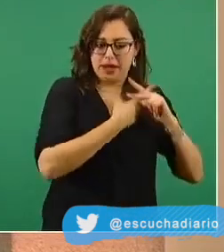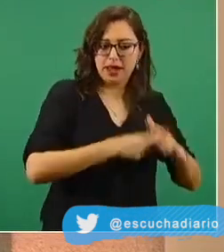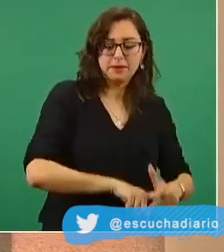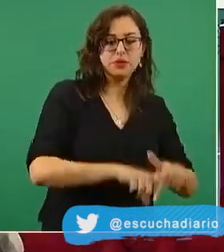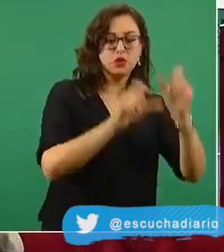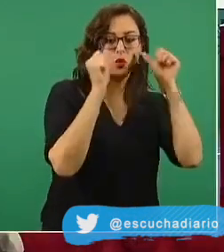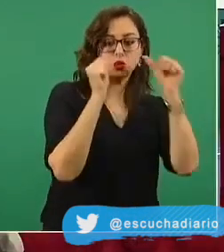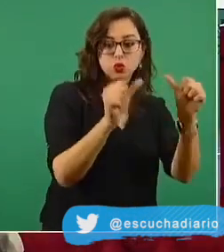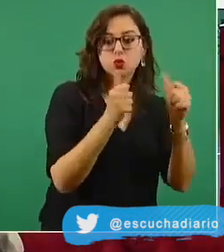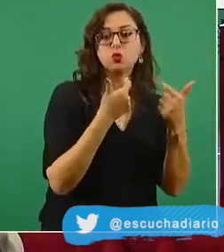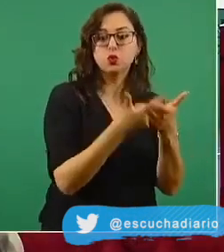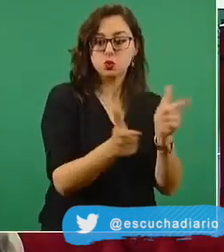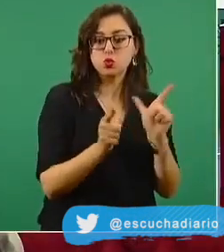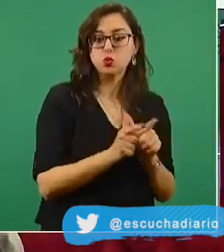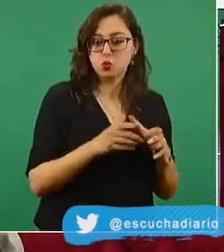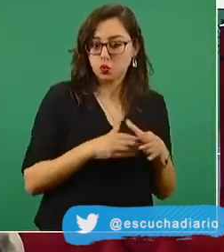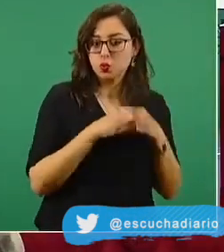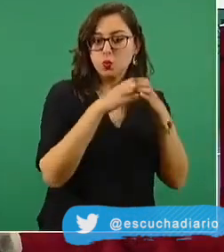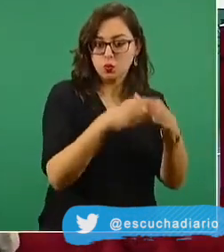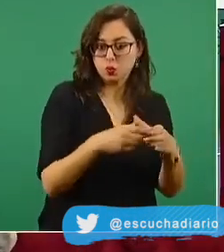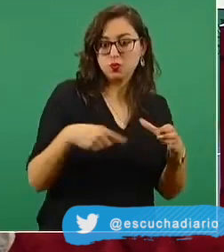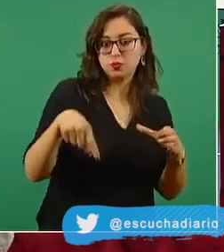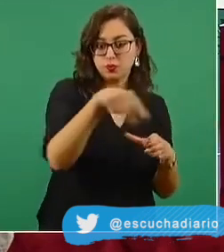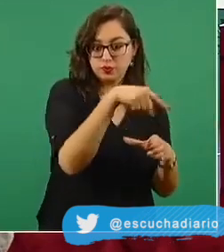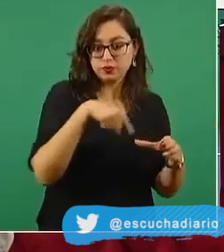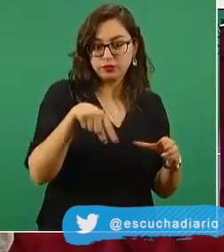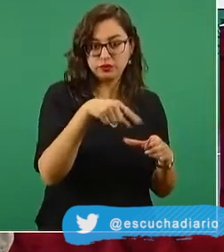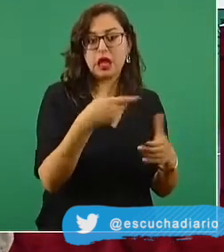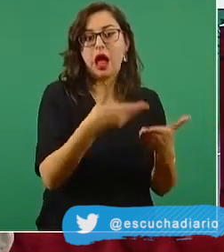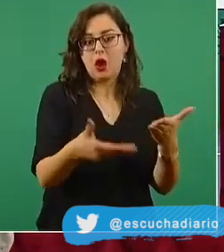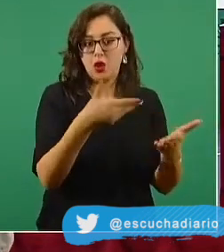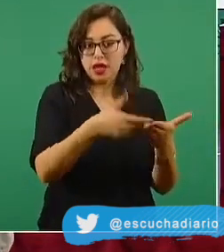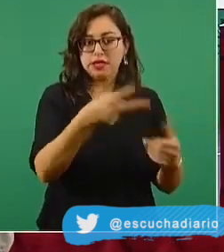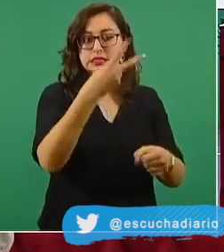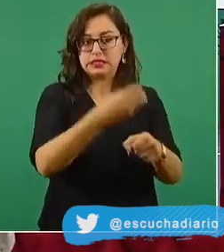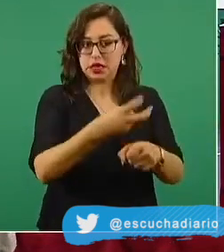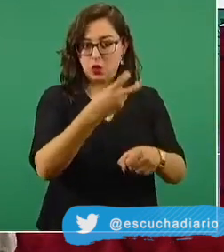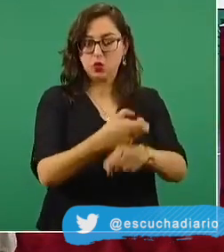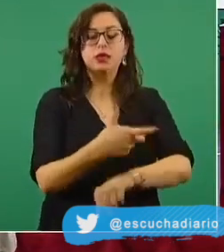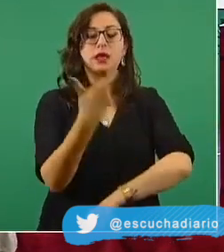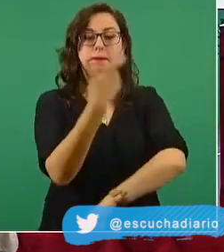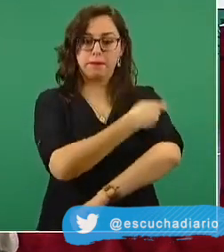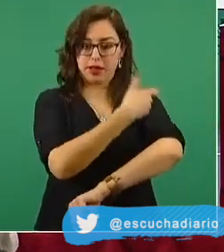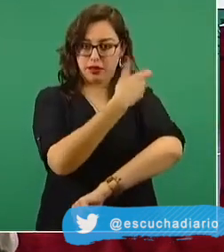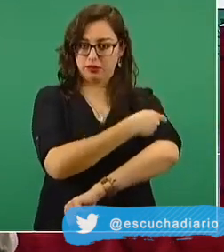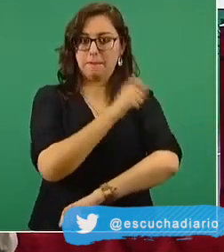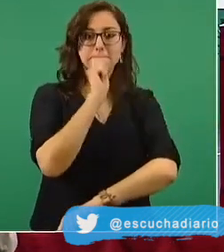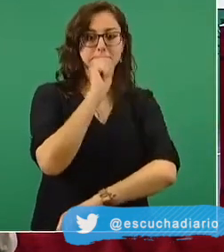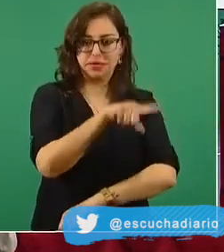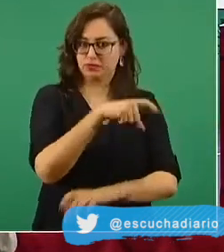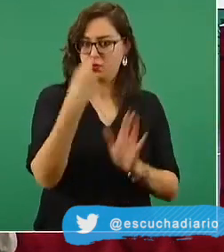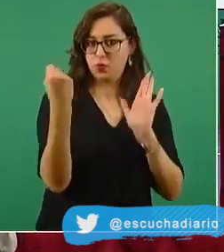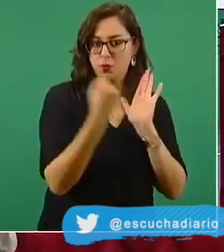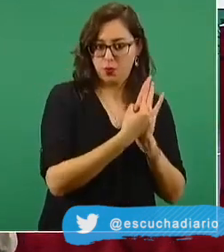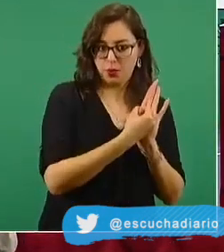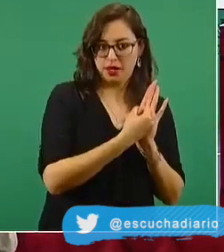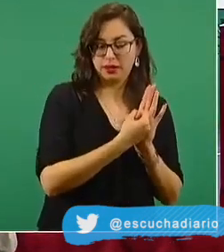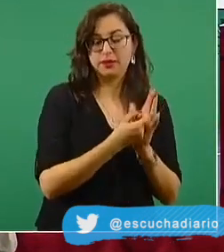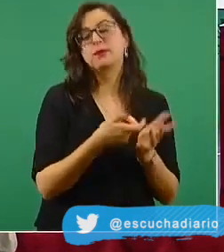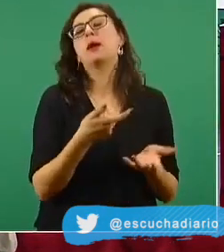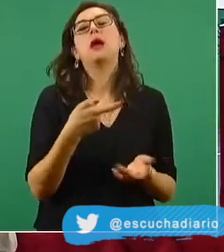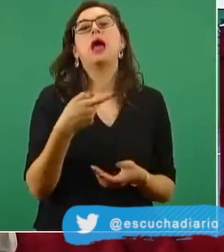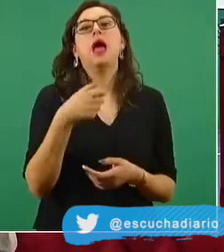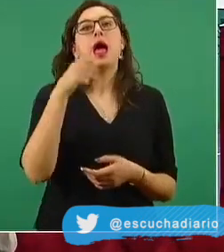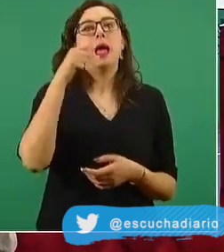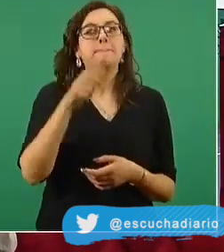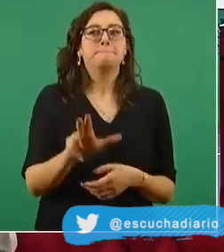grupo poblacional y por lo tanto deben de recibir la segunda dosis del mismo tipo de vacuna. Desde el martes y sobre todo